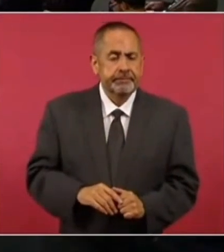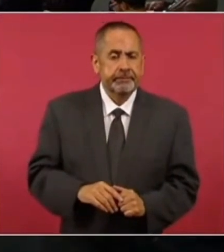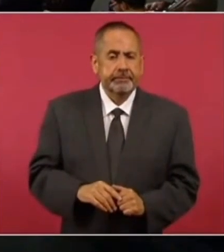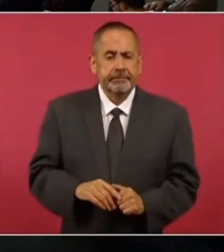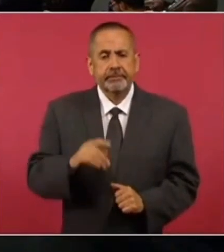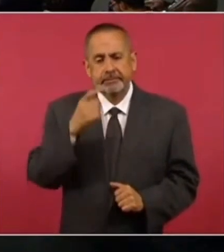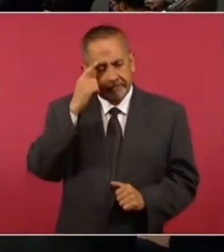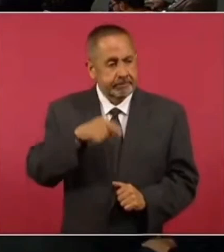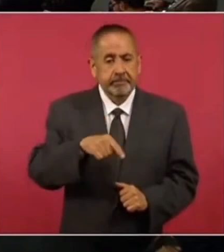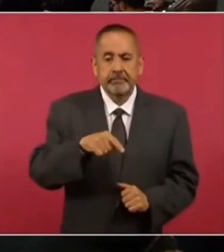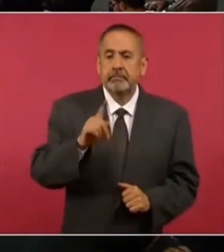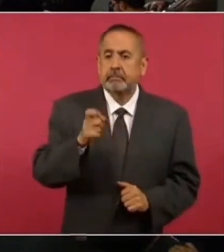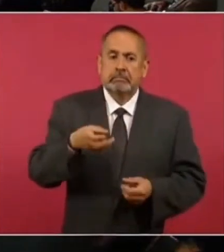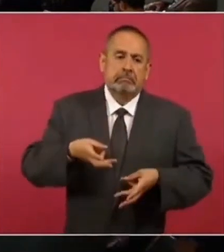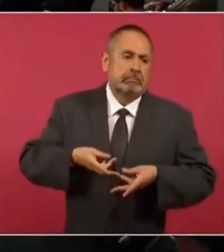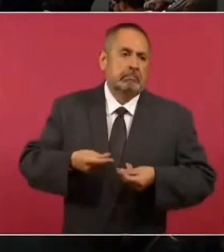el derroche